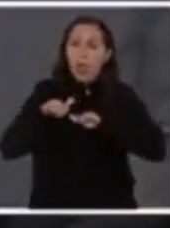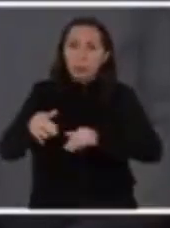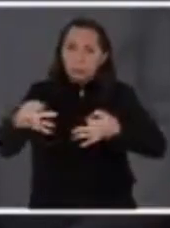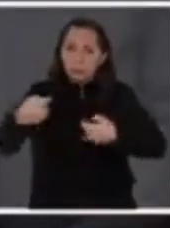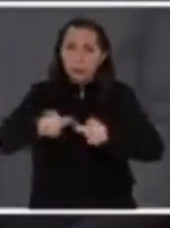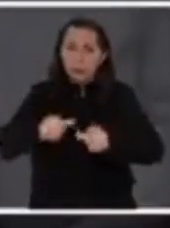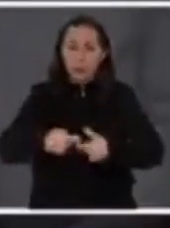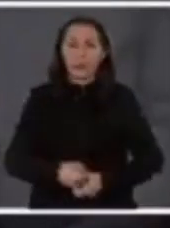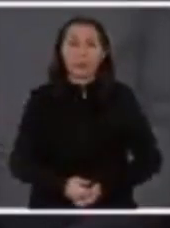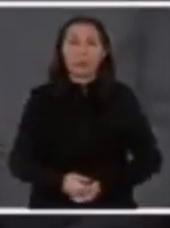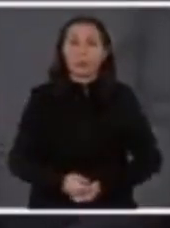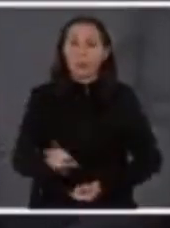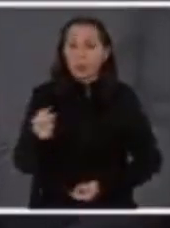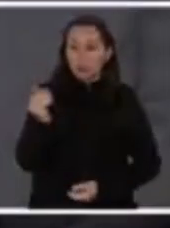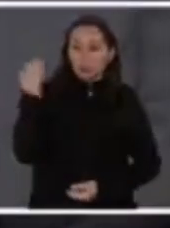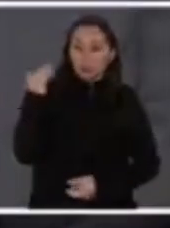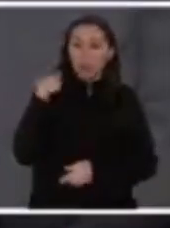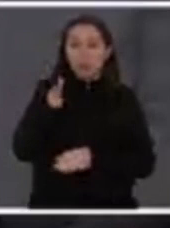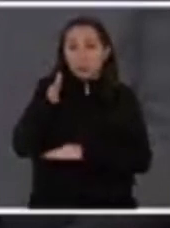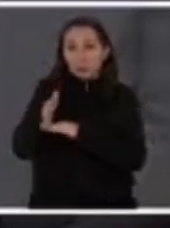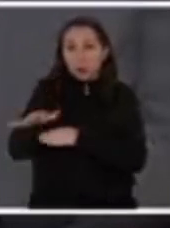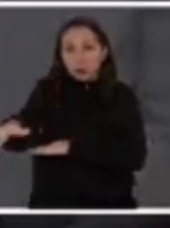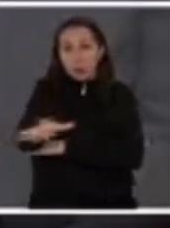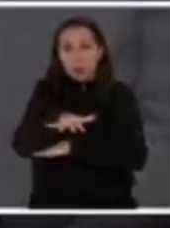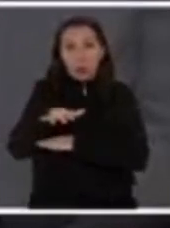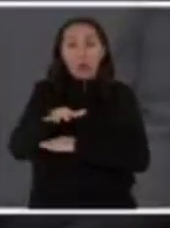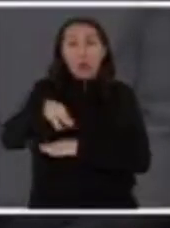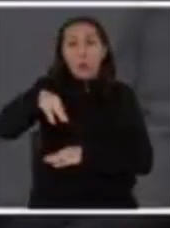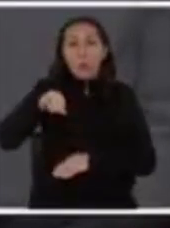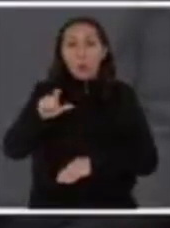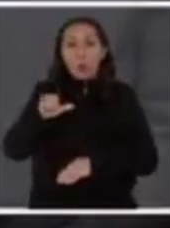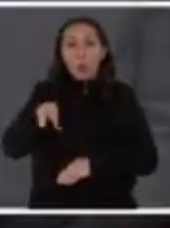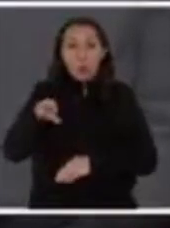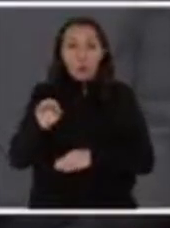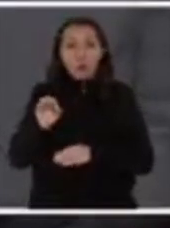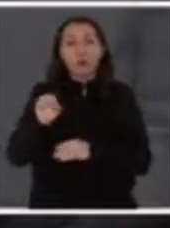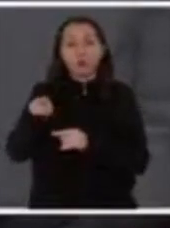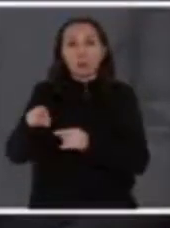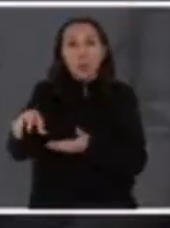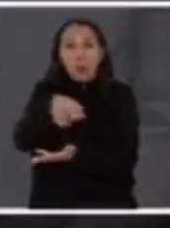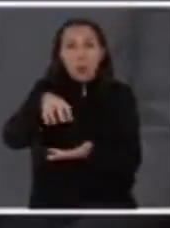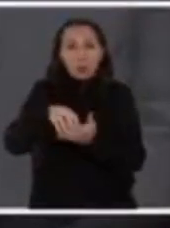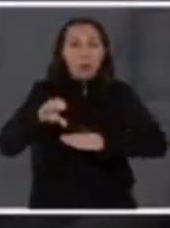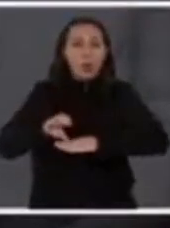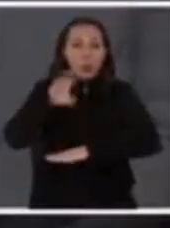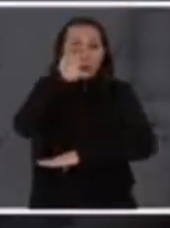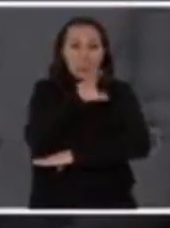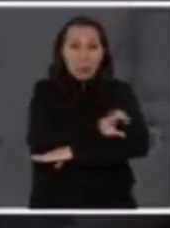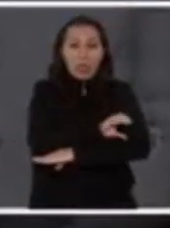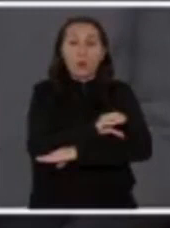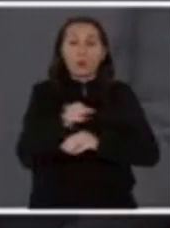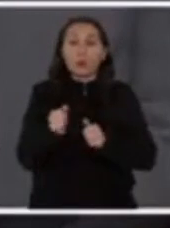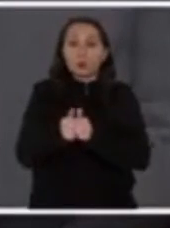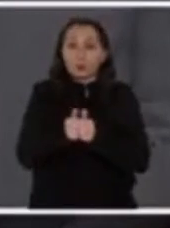concreto. Acabo de estar en el sector de El Molino, en la comuna de Coltauco, el lugar